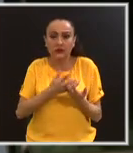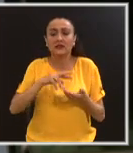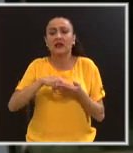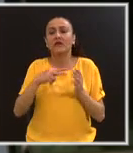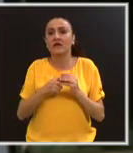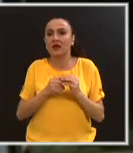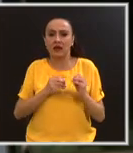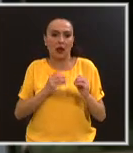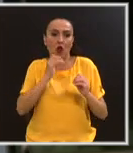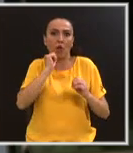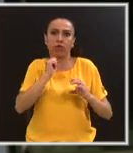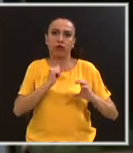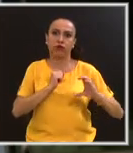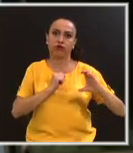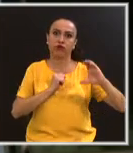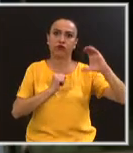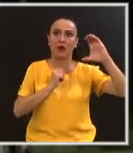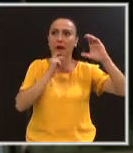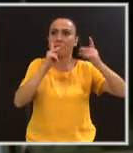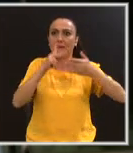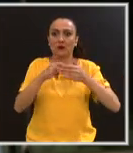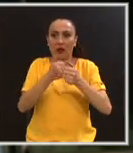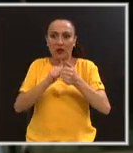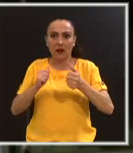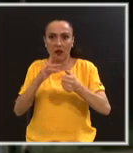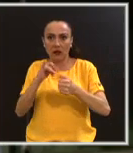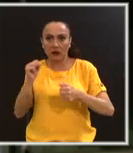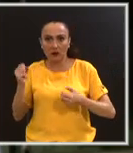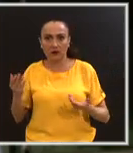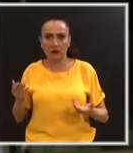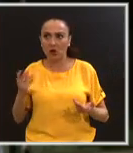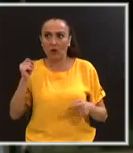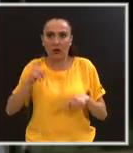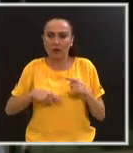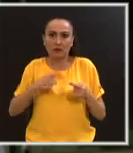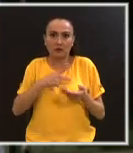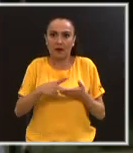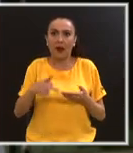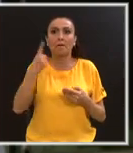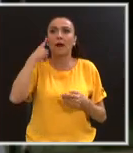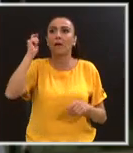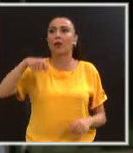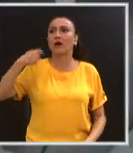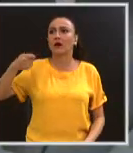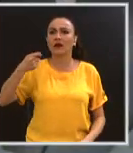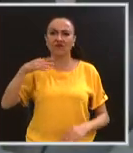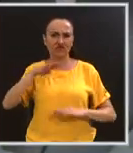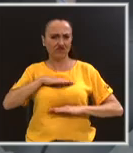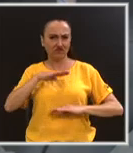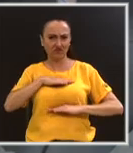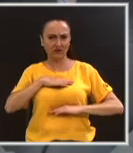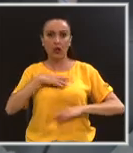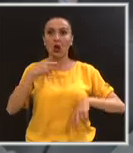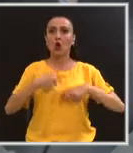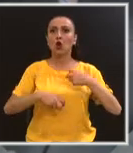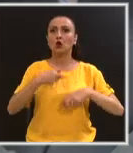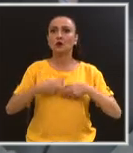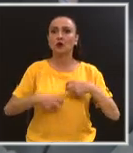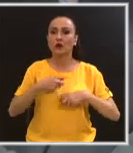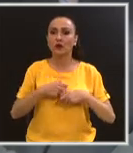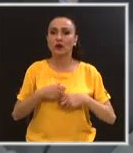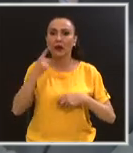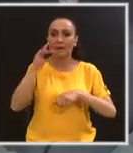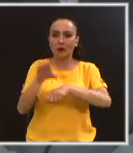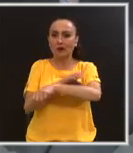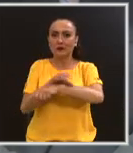monto inmanejable a los costarricenses morosos ante la caja del Seguro Social para poder hacer un arreglo de pago satisfactorio los problemas informáticos